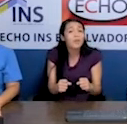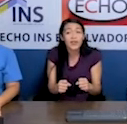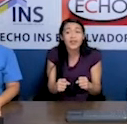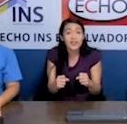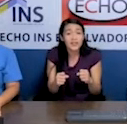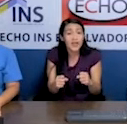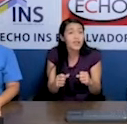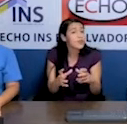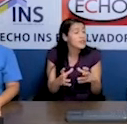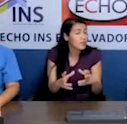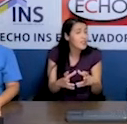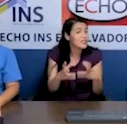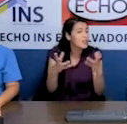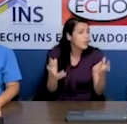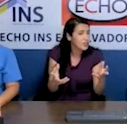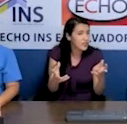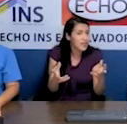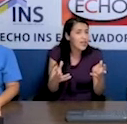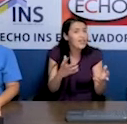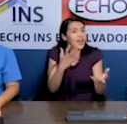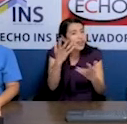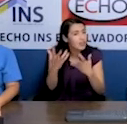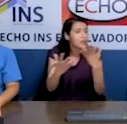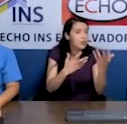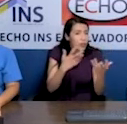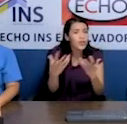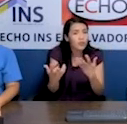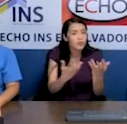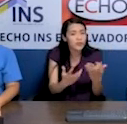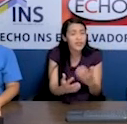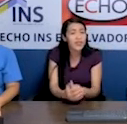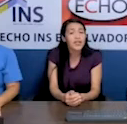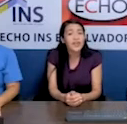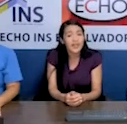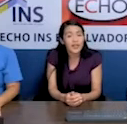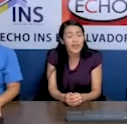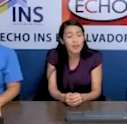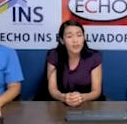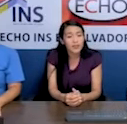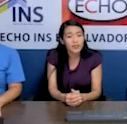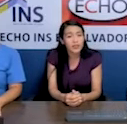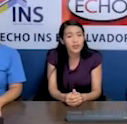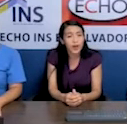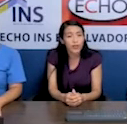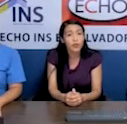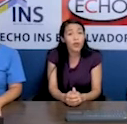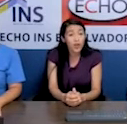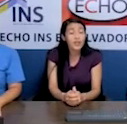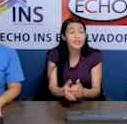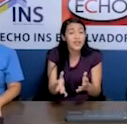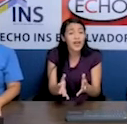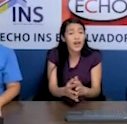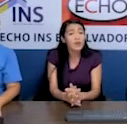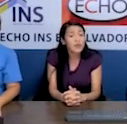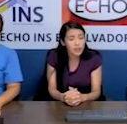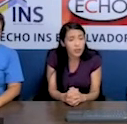hecho pueden estar en un estado de psicosis y es ahí donde nos puede confundir la presentación del cuadro